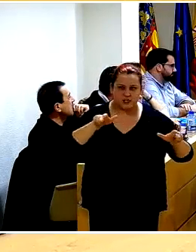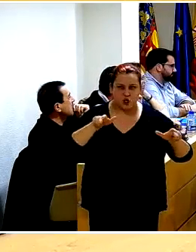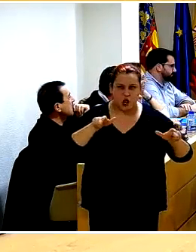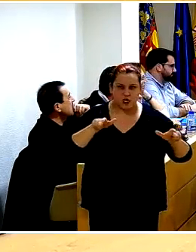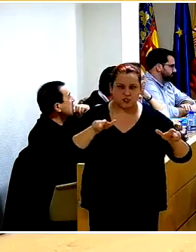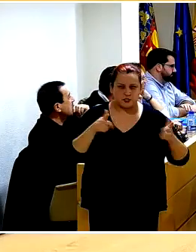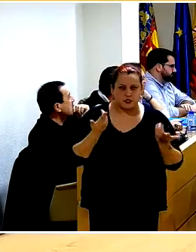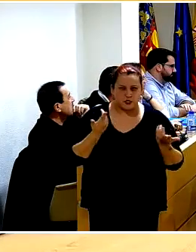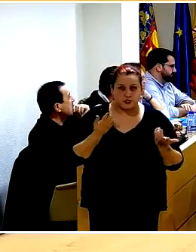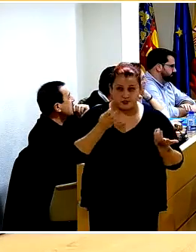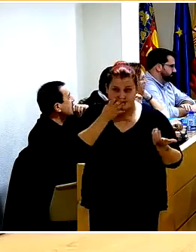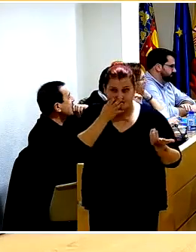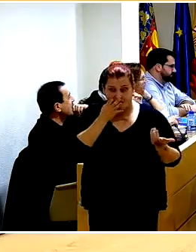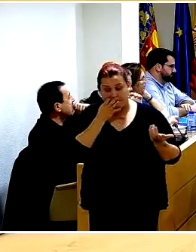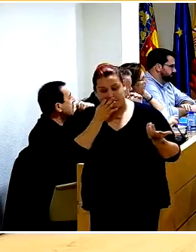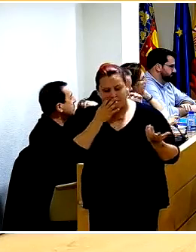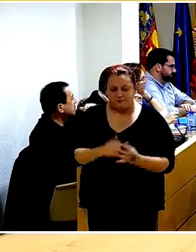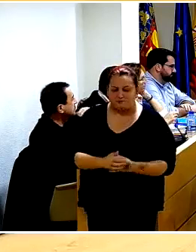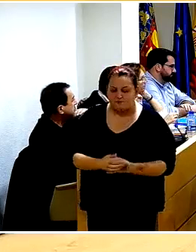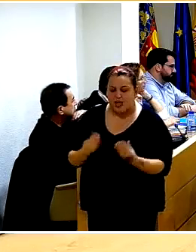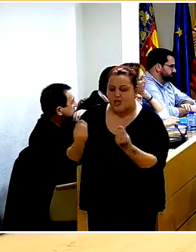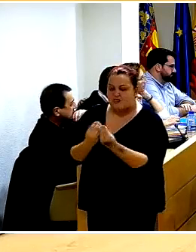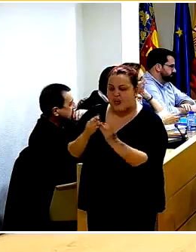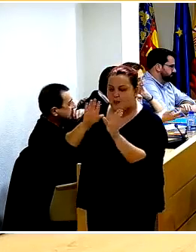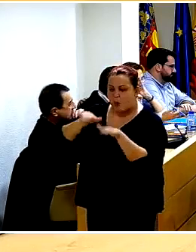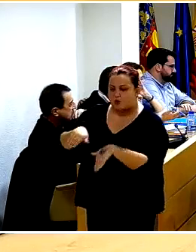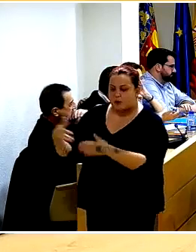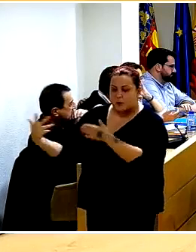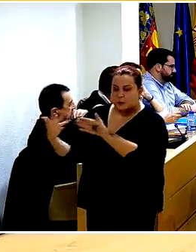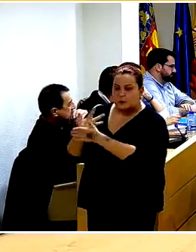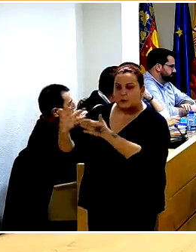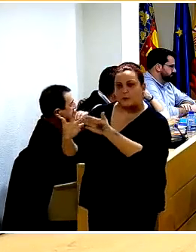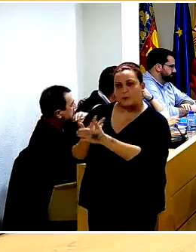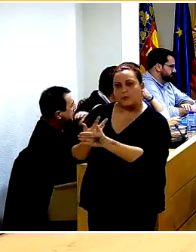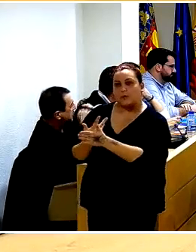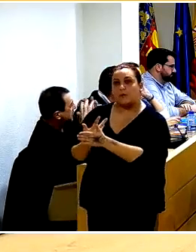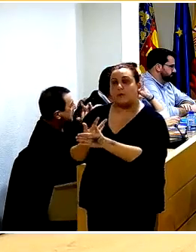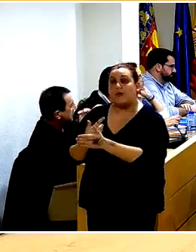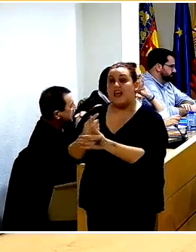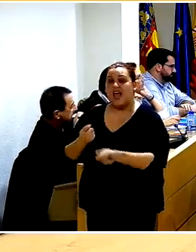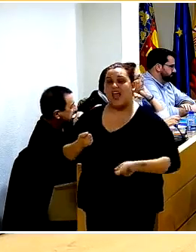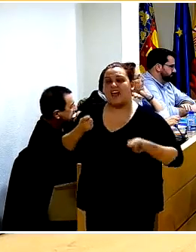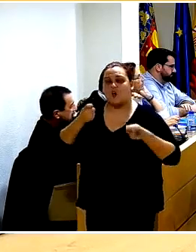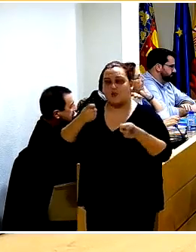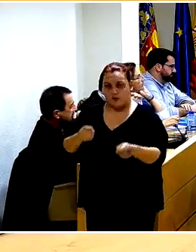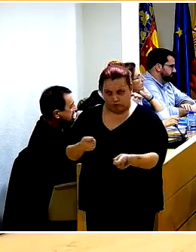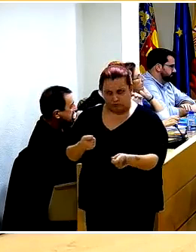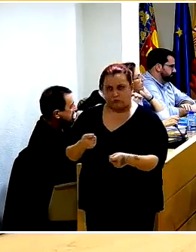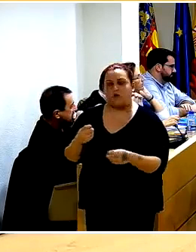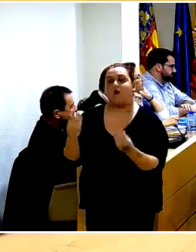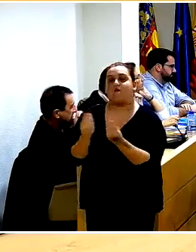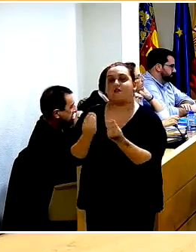Pues el último dato que ustedes nos han facilitado es el estado de ejecución a fecha 31 de octubre del